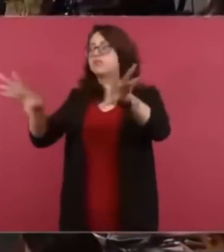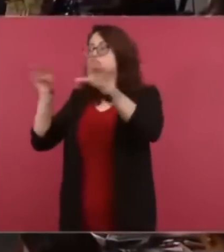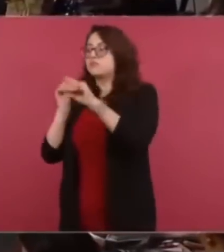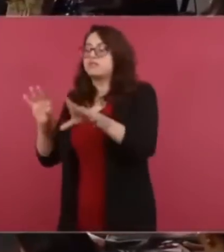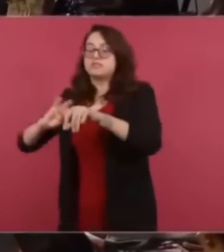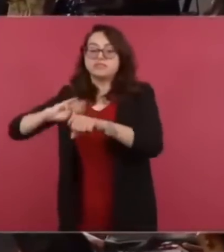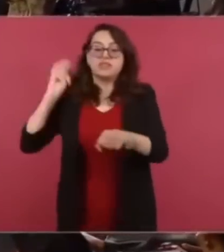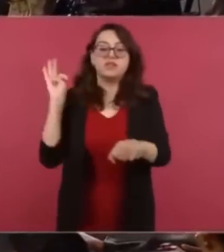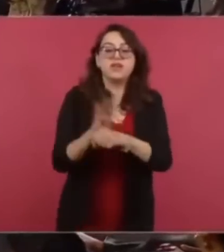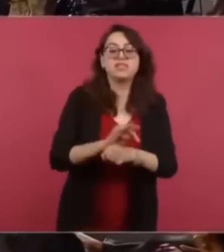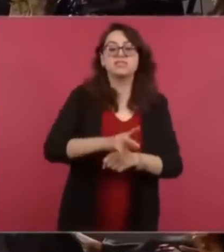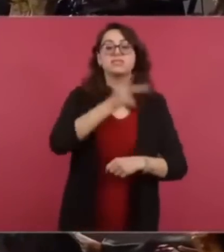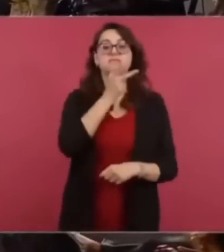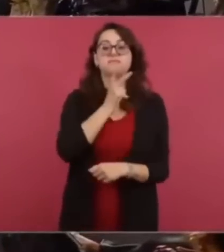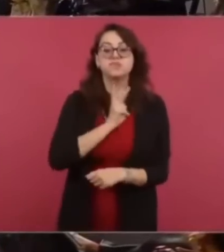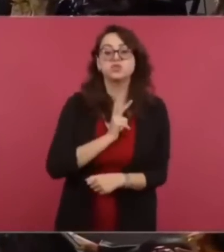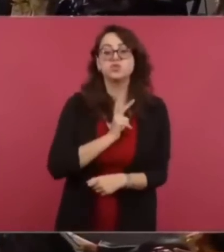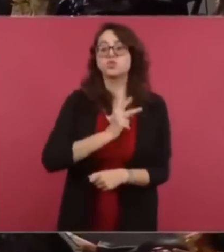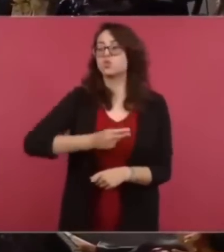Y